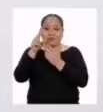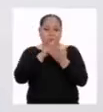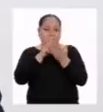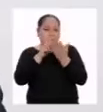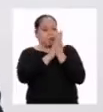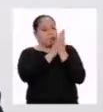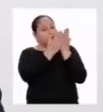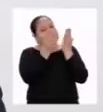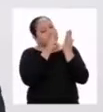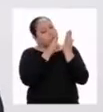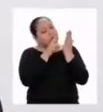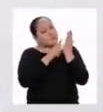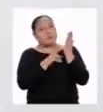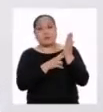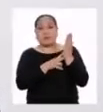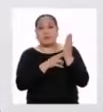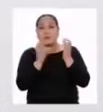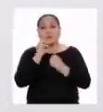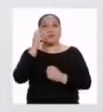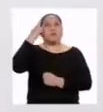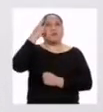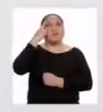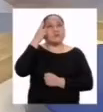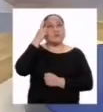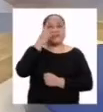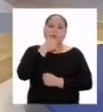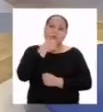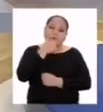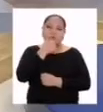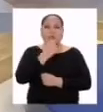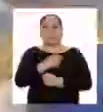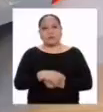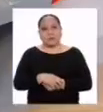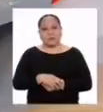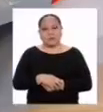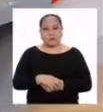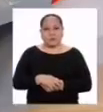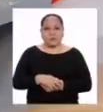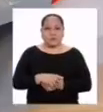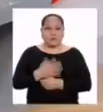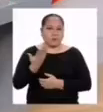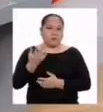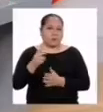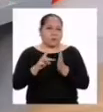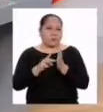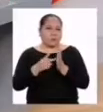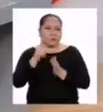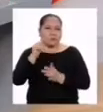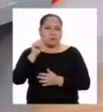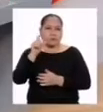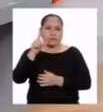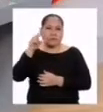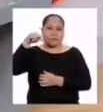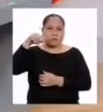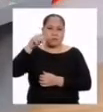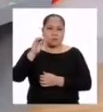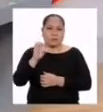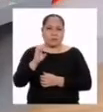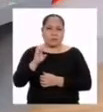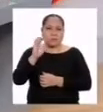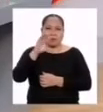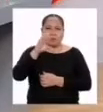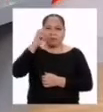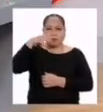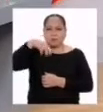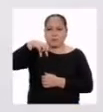lees un libro o cuando razonas en general. ¿Y qué hay del talante comprensivo, que también se